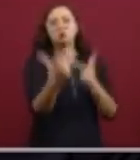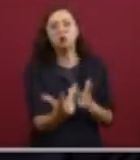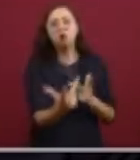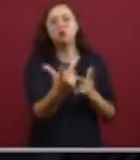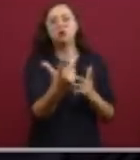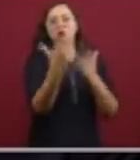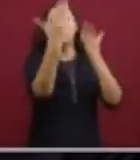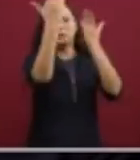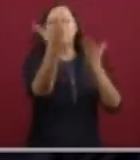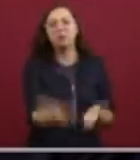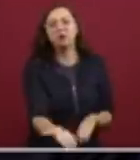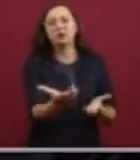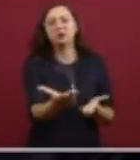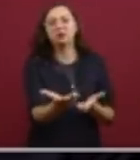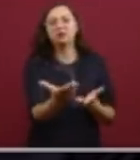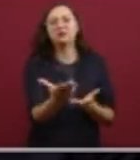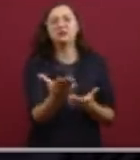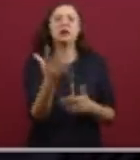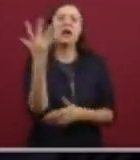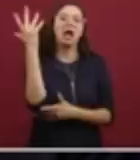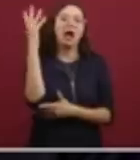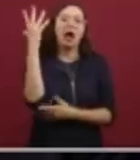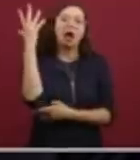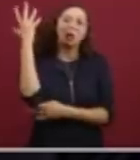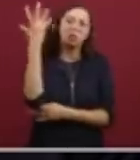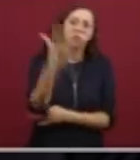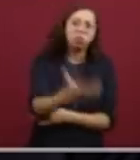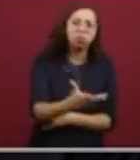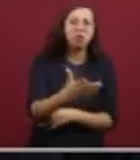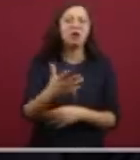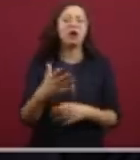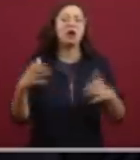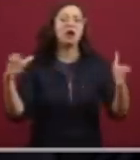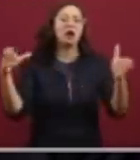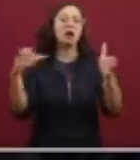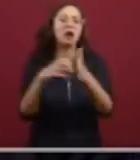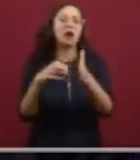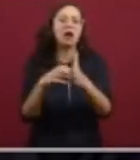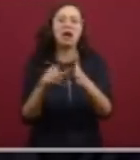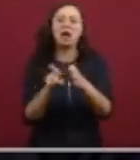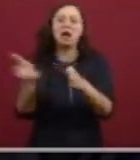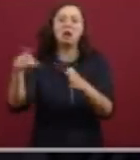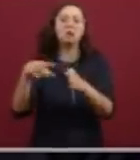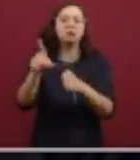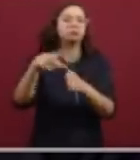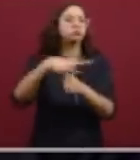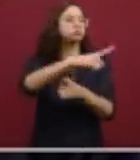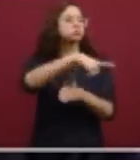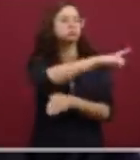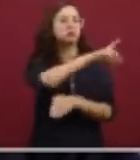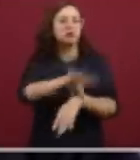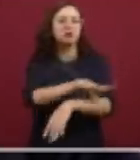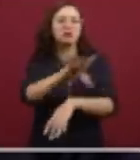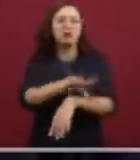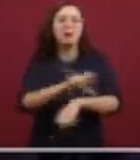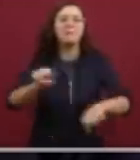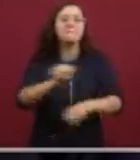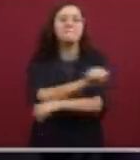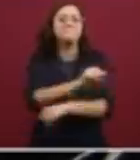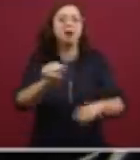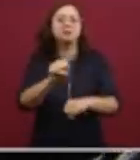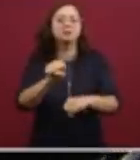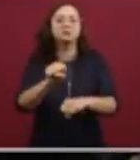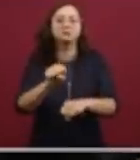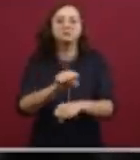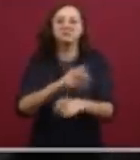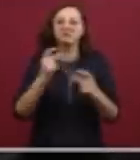porque se caen árboles, se quema un transformador y a las pocas horas ahí está de nuevo